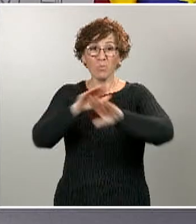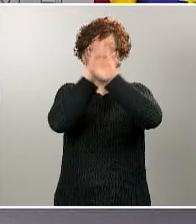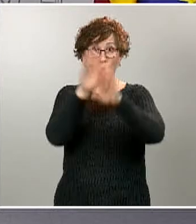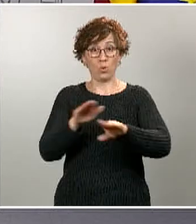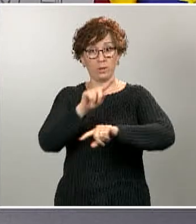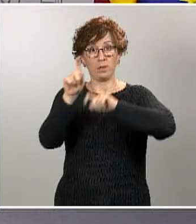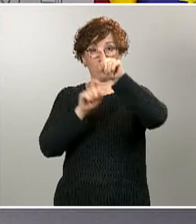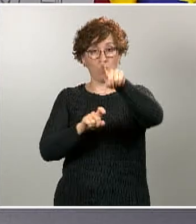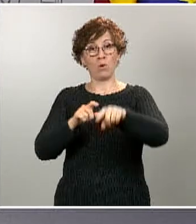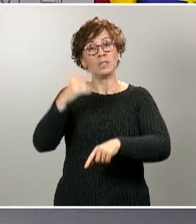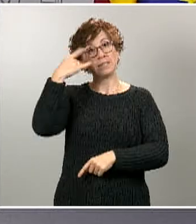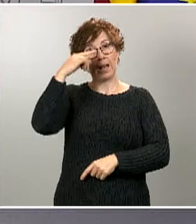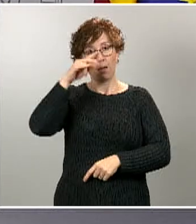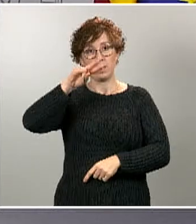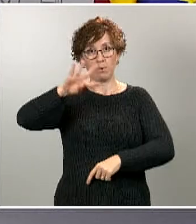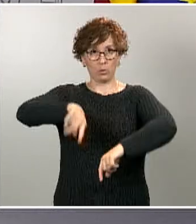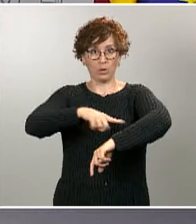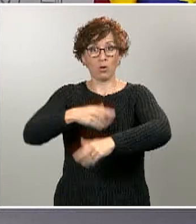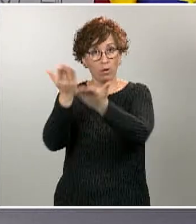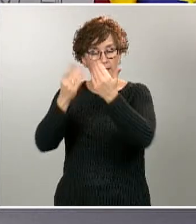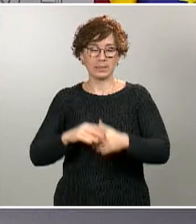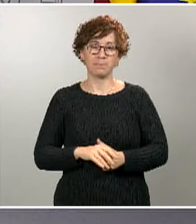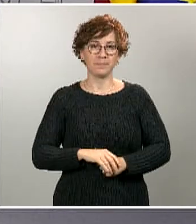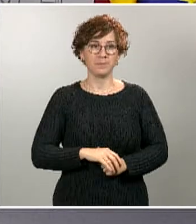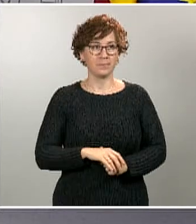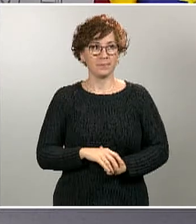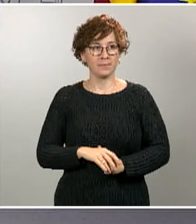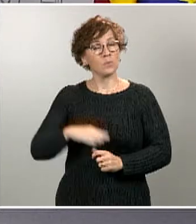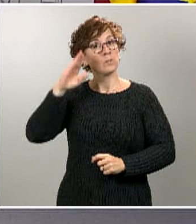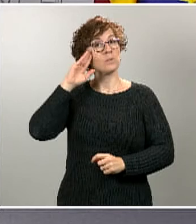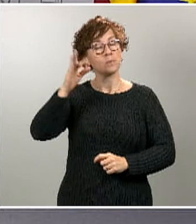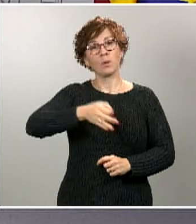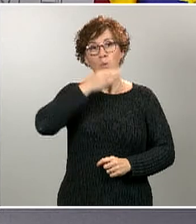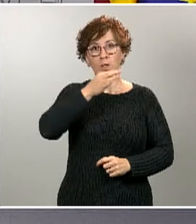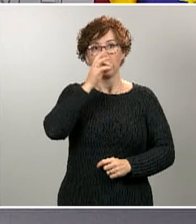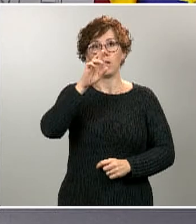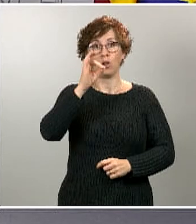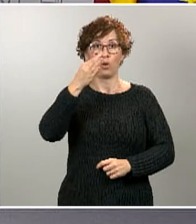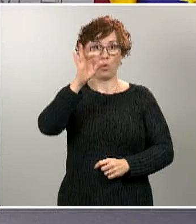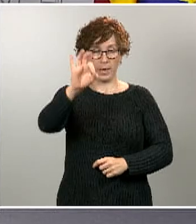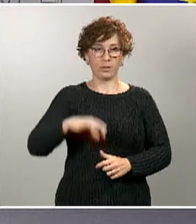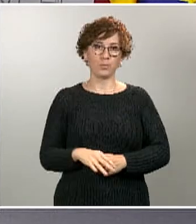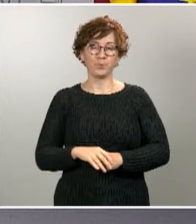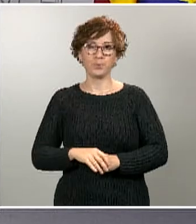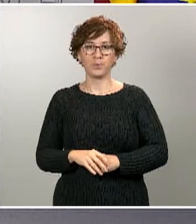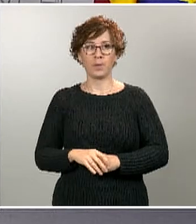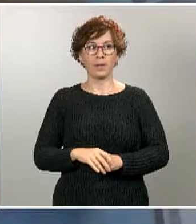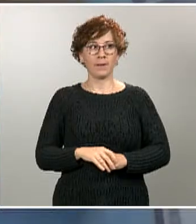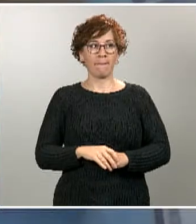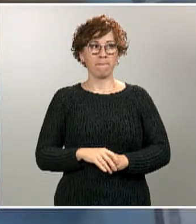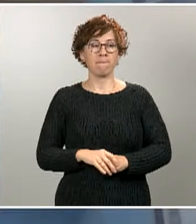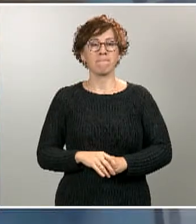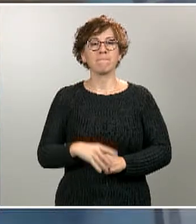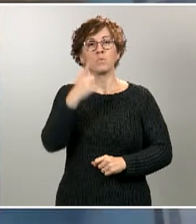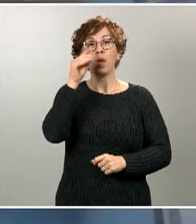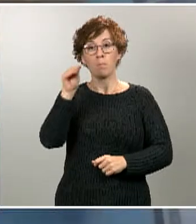horas. Adelante. Hola, buenas tardes. Roberto Benito de Salamanca24horas.com. Una pregunta para el ministro